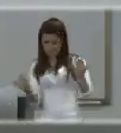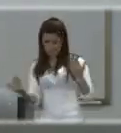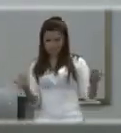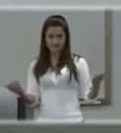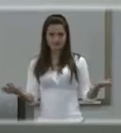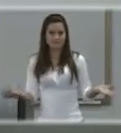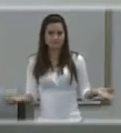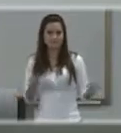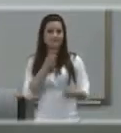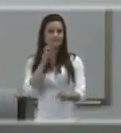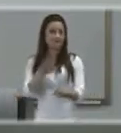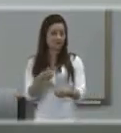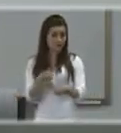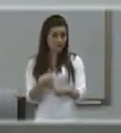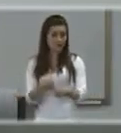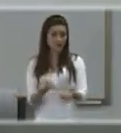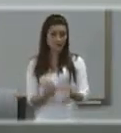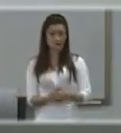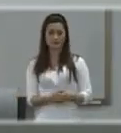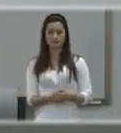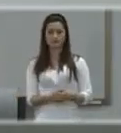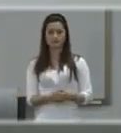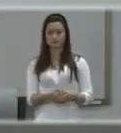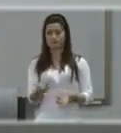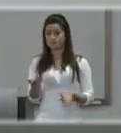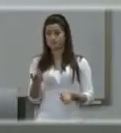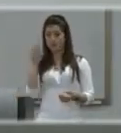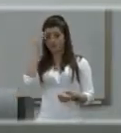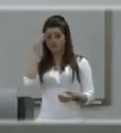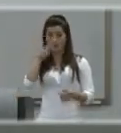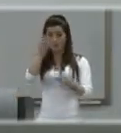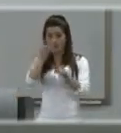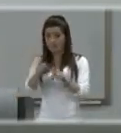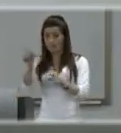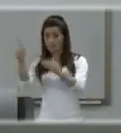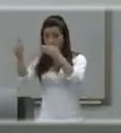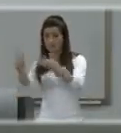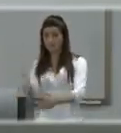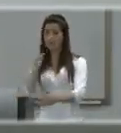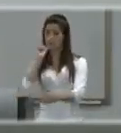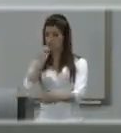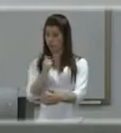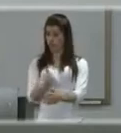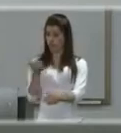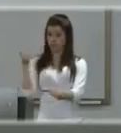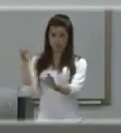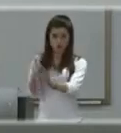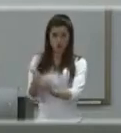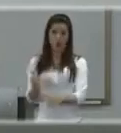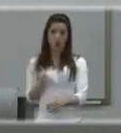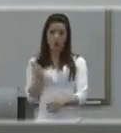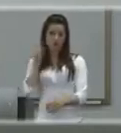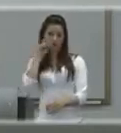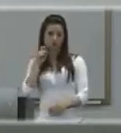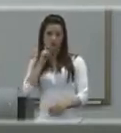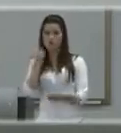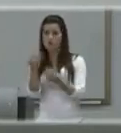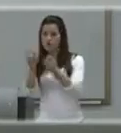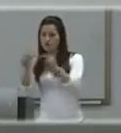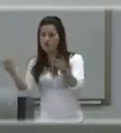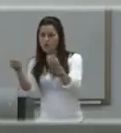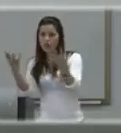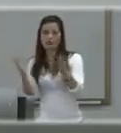realmente es muy difícil saber cuántas víctimas de violencia sexual con discapacidad hay en Colombia. Es muy difícil hallarlo a